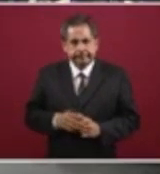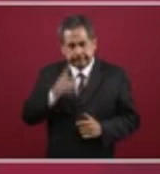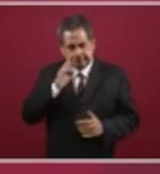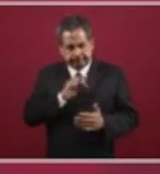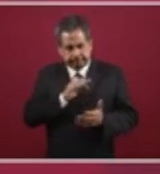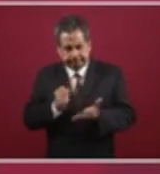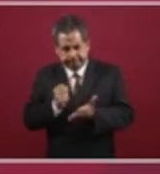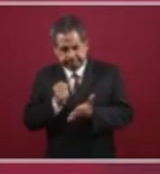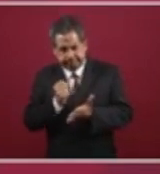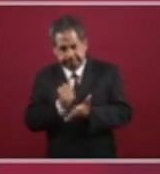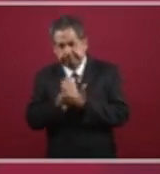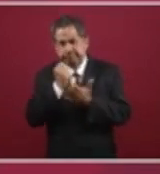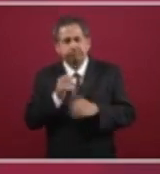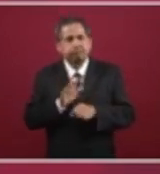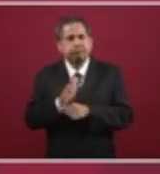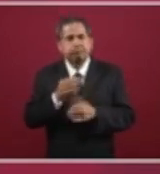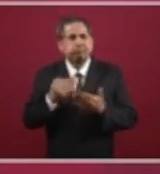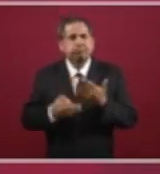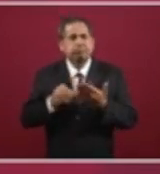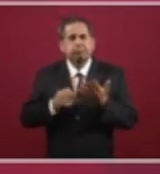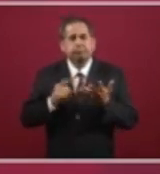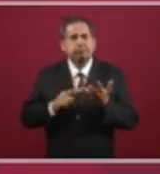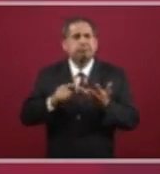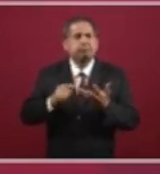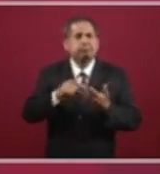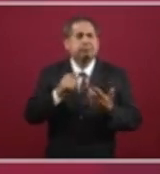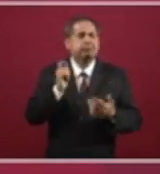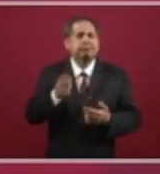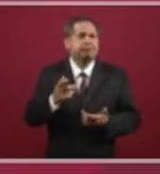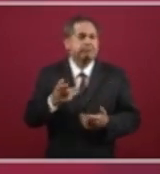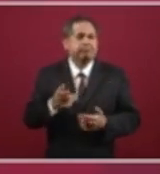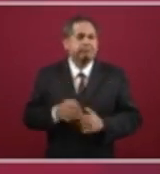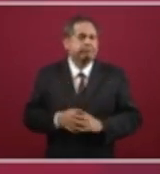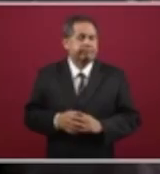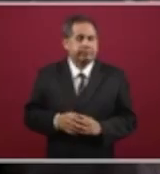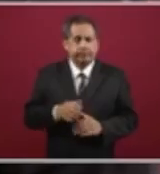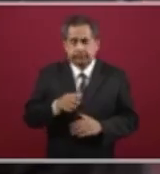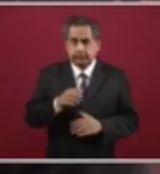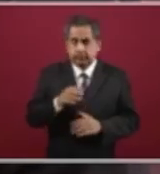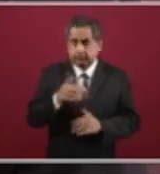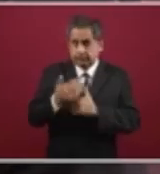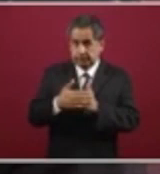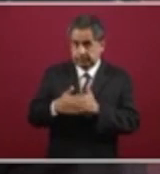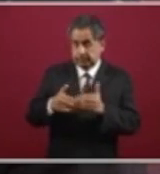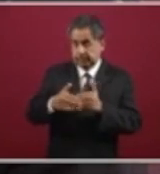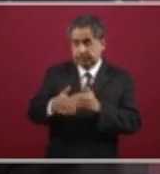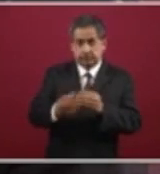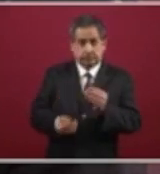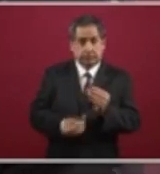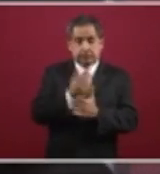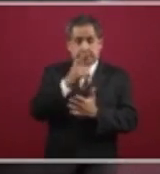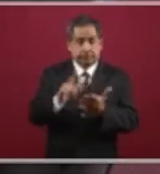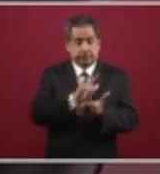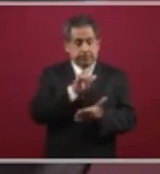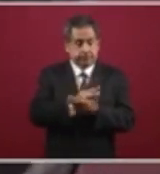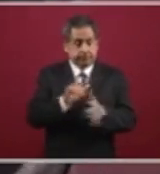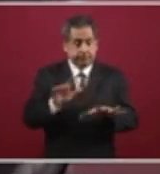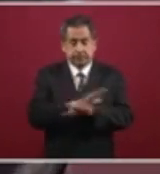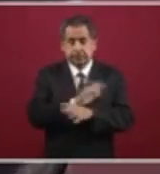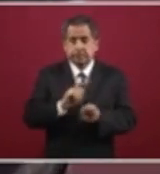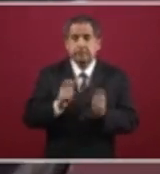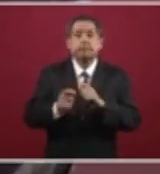aprobar todo el paquete de la nueva reforma